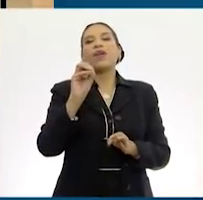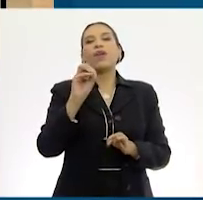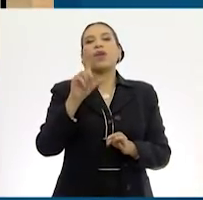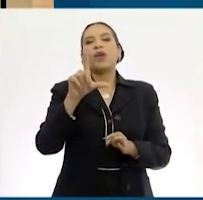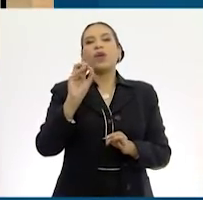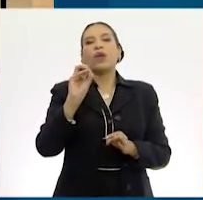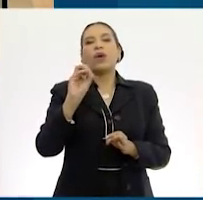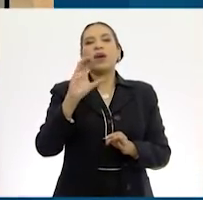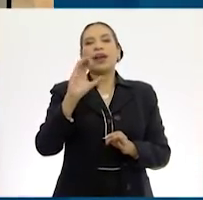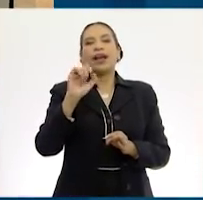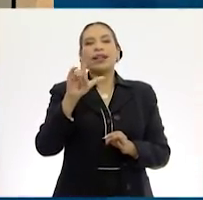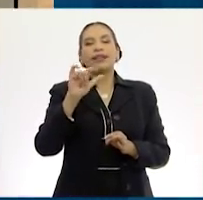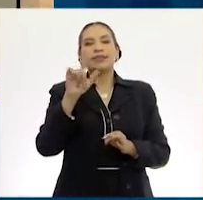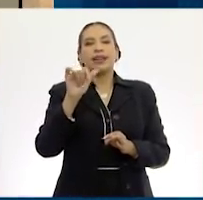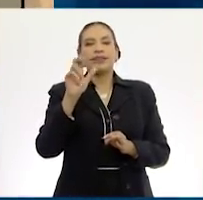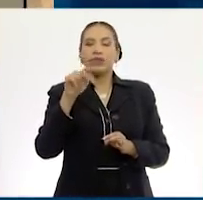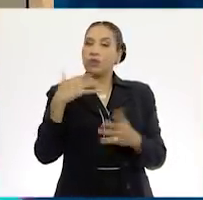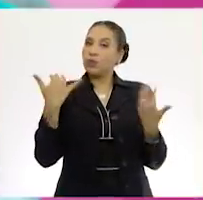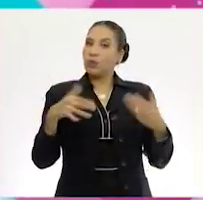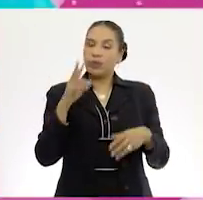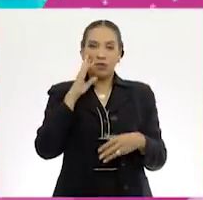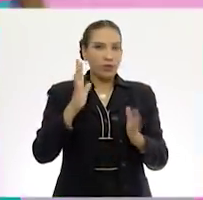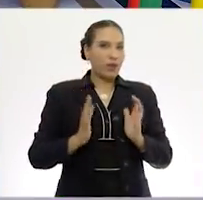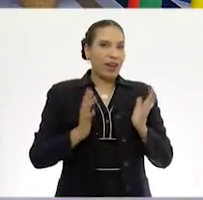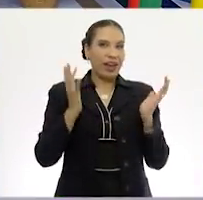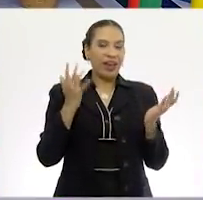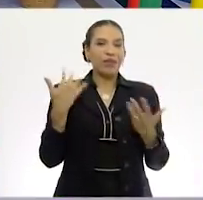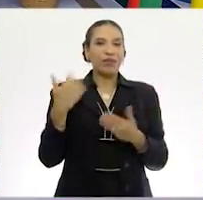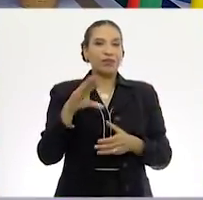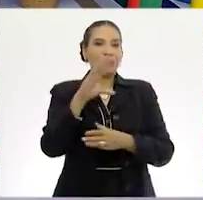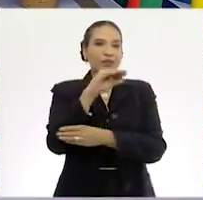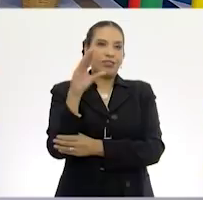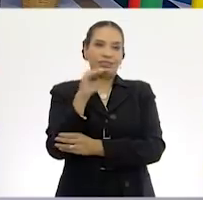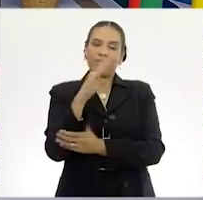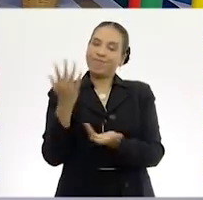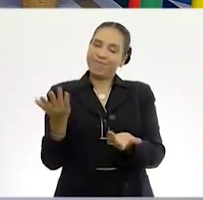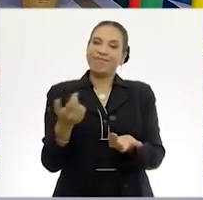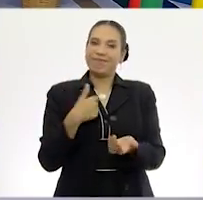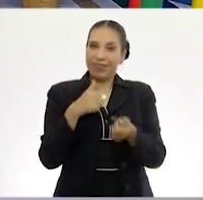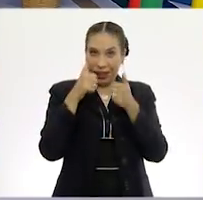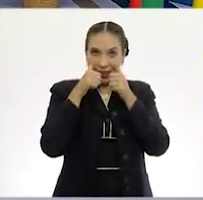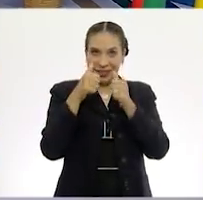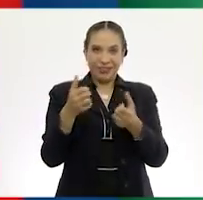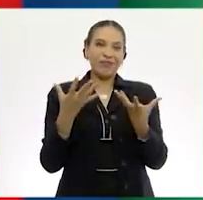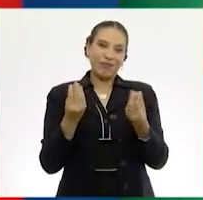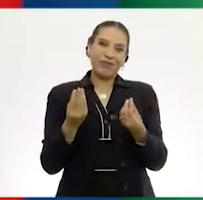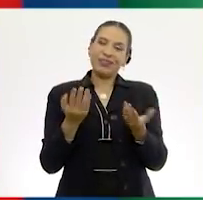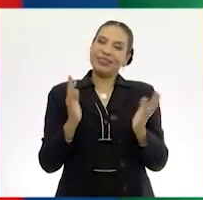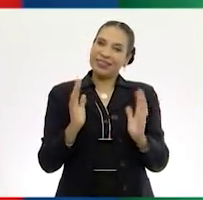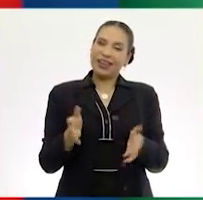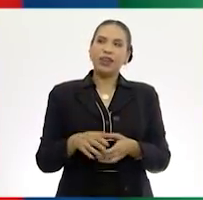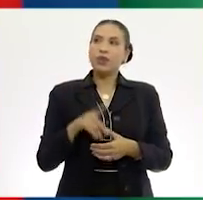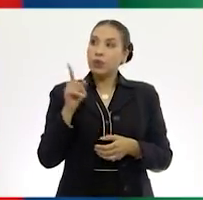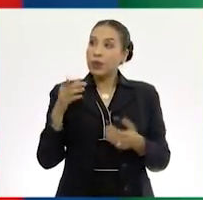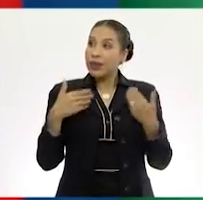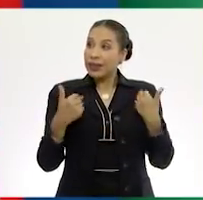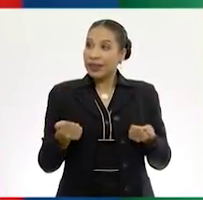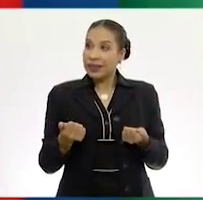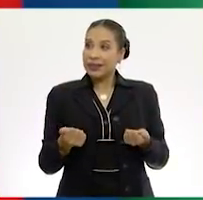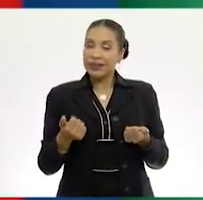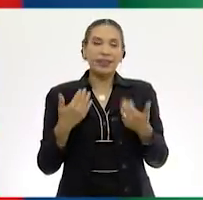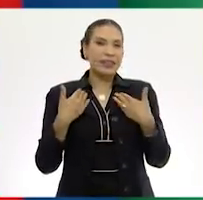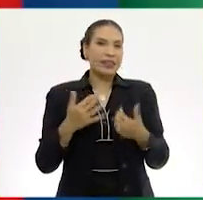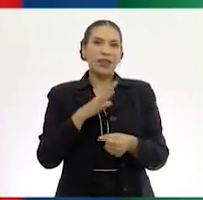ecolocalización. Ton, me estás sorprendiendo. Gracias, wow. Maestro, es que sí puse mucha atención. ¿Tú lo entendiste, Ale? Sí,